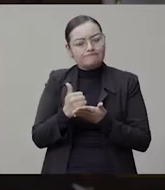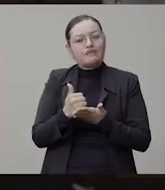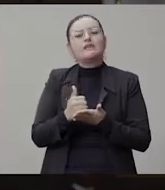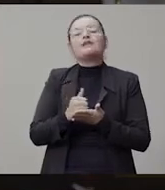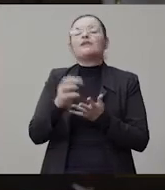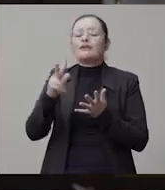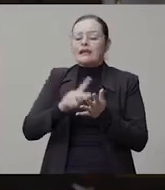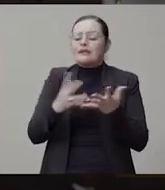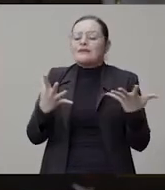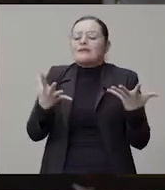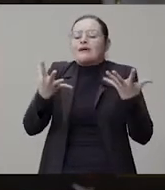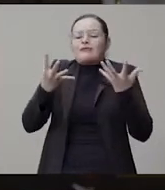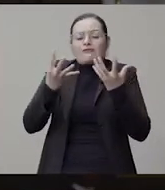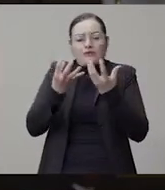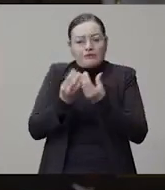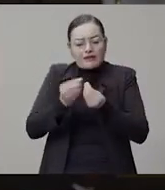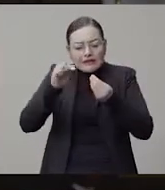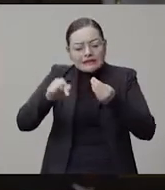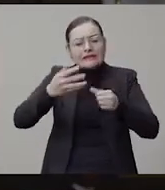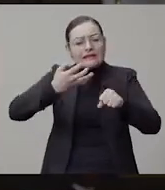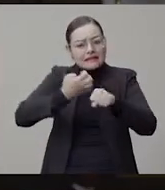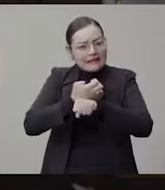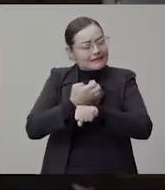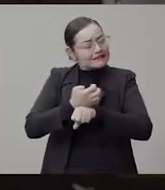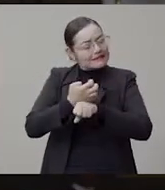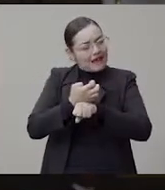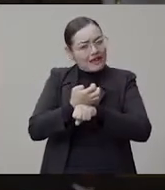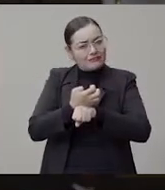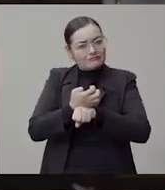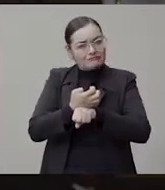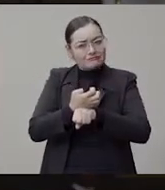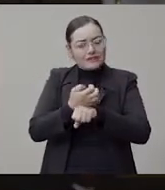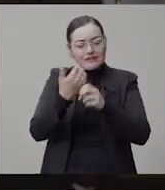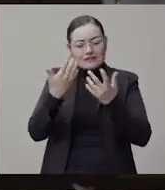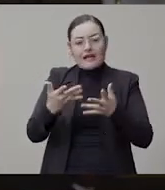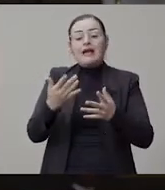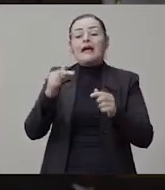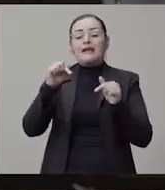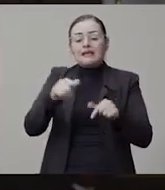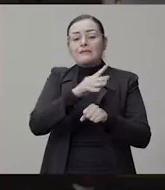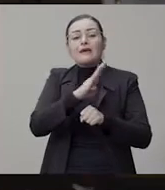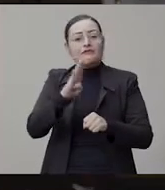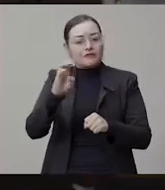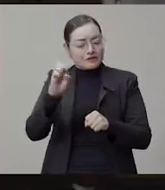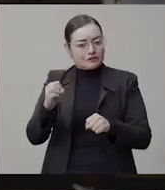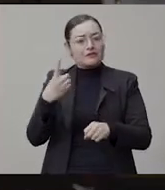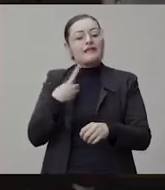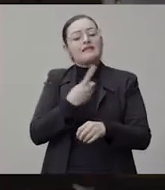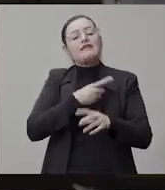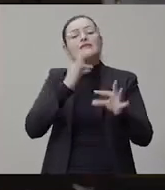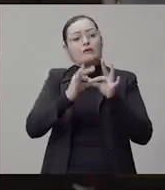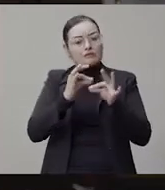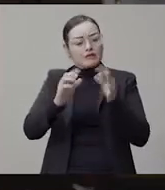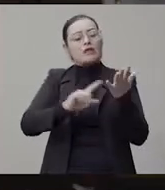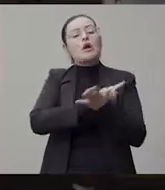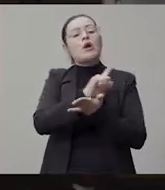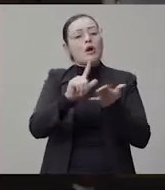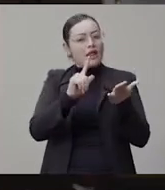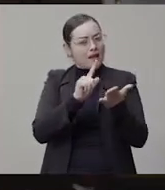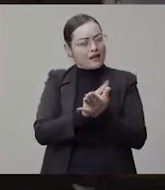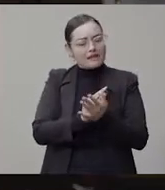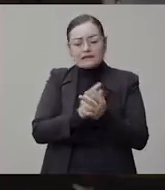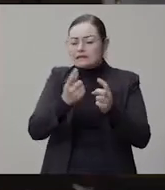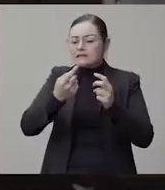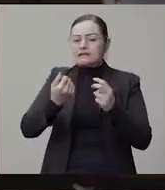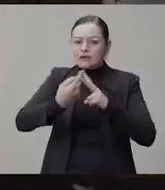sincero es tiempo de reconciliación y de grandeza en nuestro estado es tiempo de cumplir a cabalidad